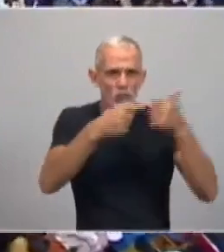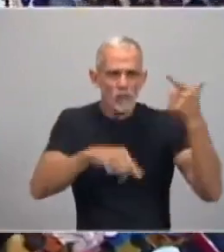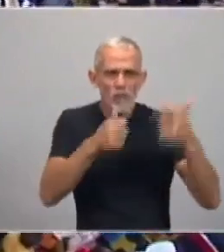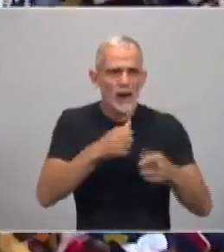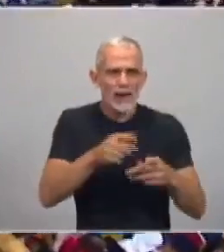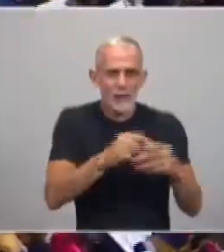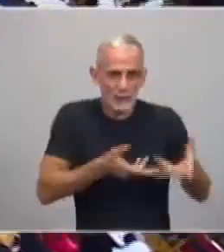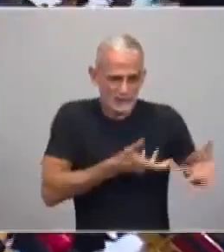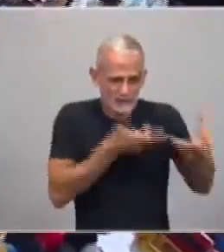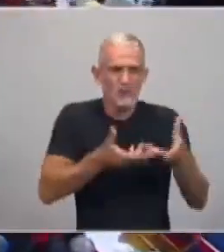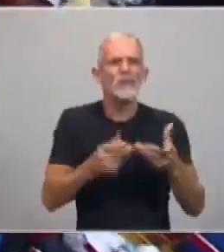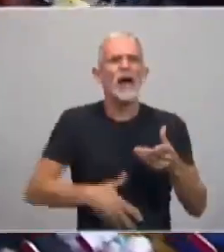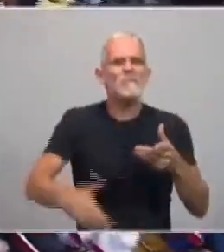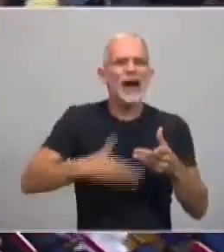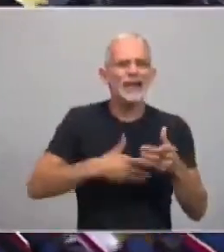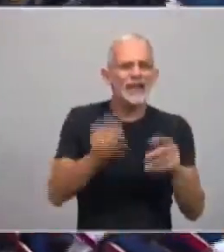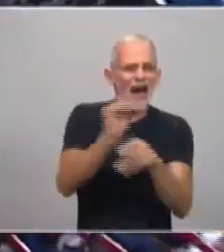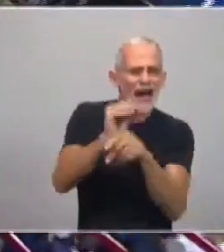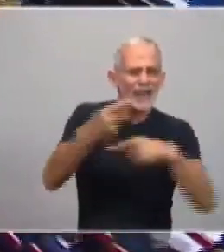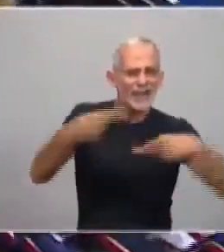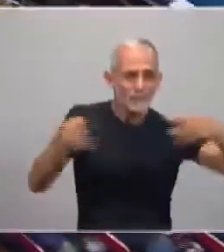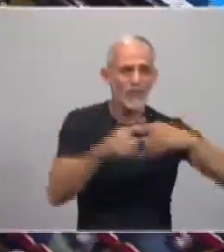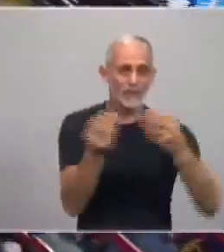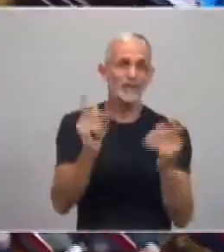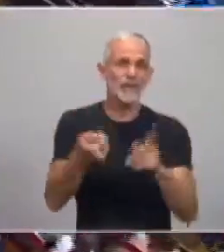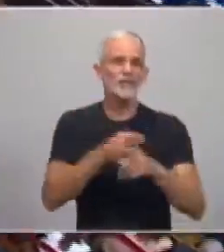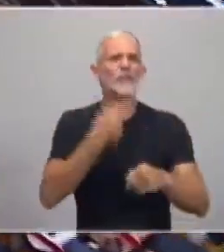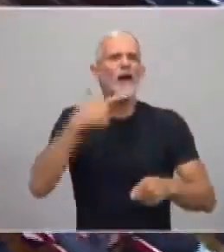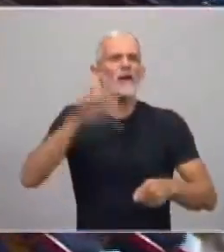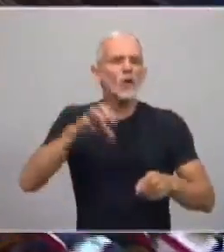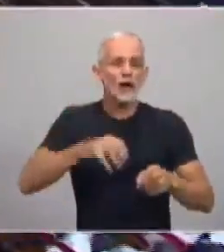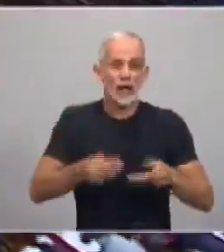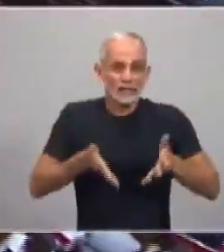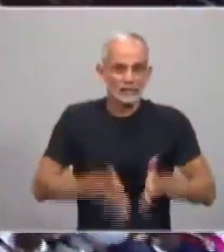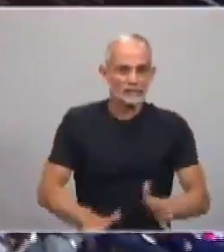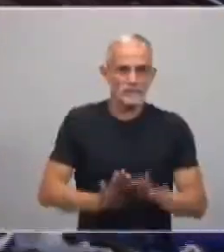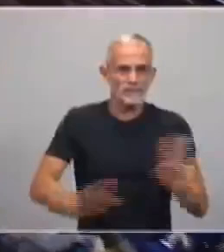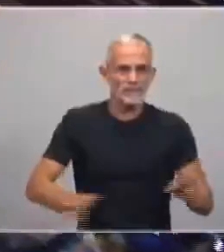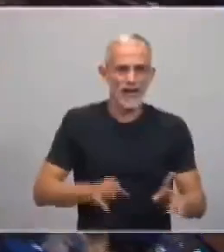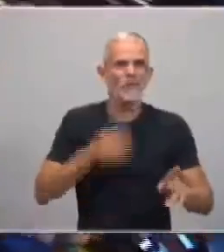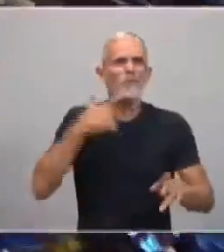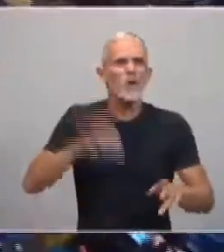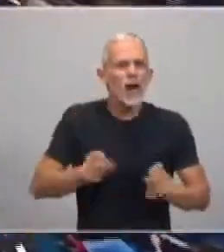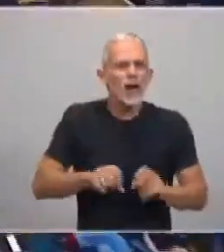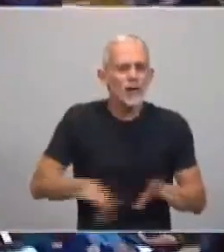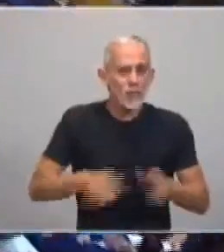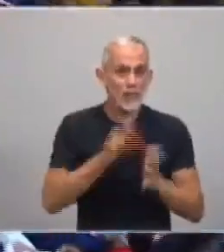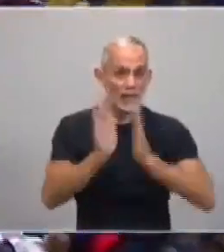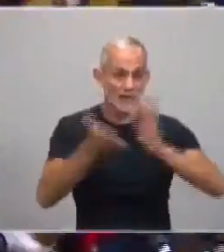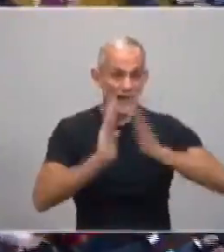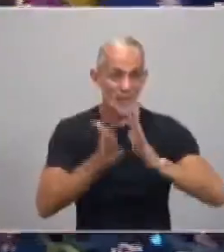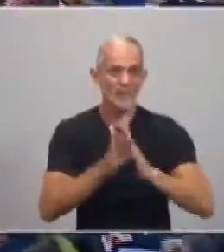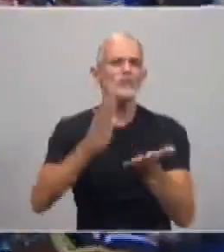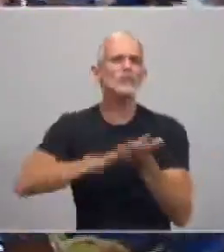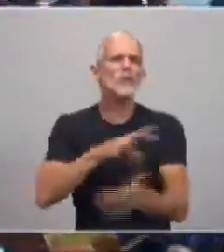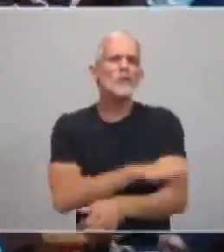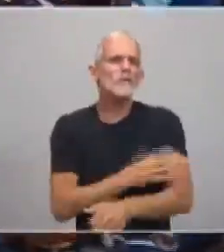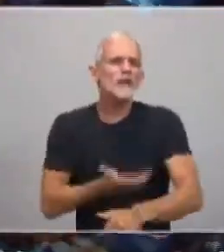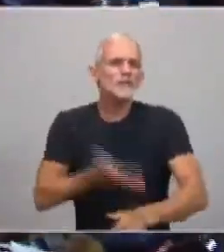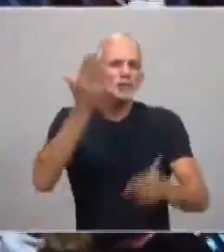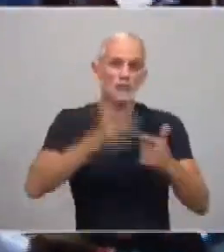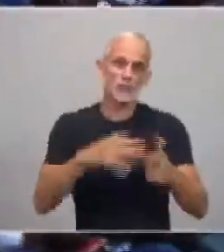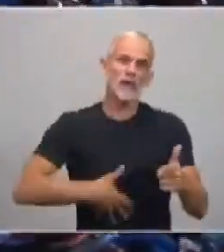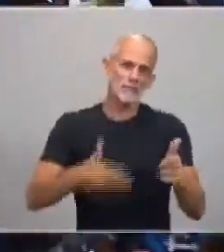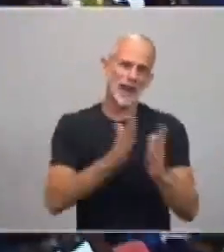la atención de embarazadas y el tratamiento de la hemorragia posparto, medicación para el tratamiento de hipertensión durante